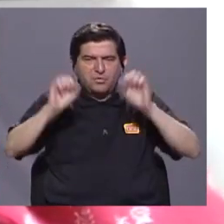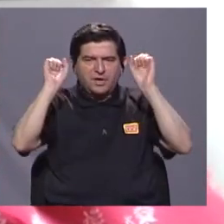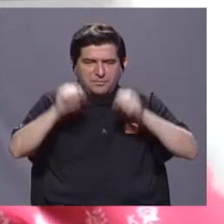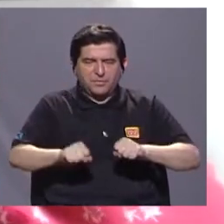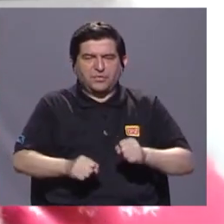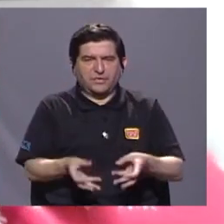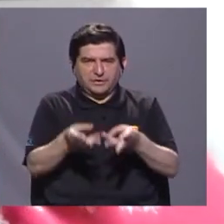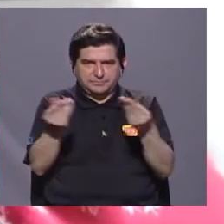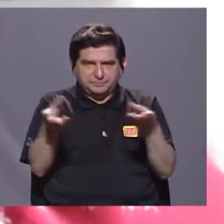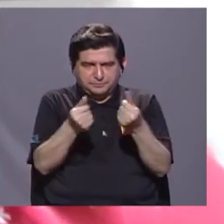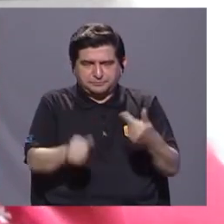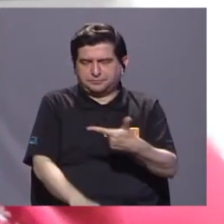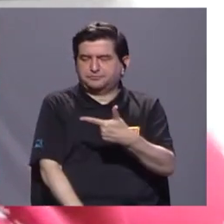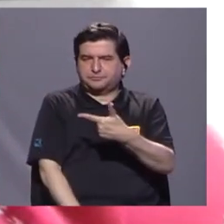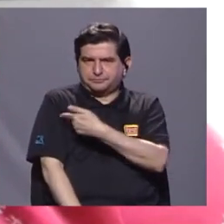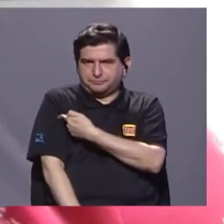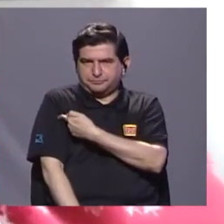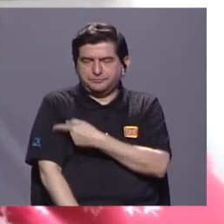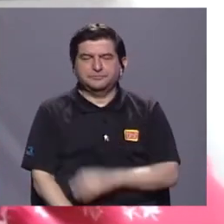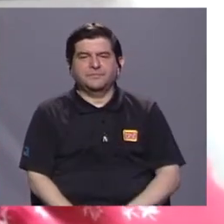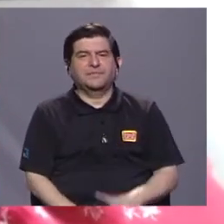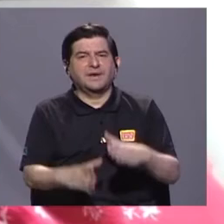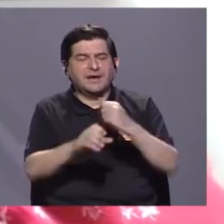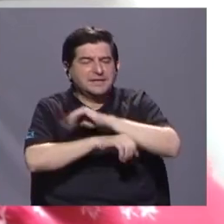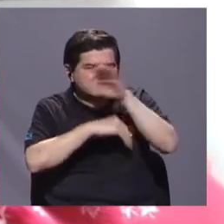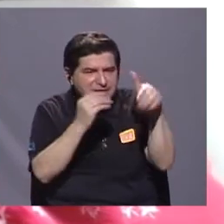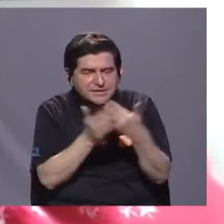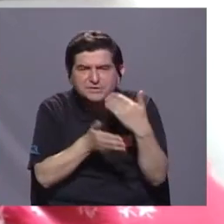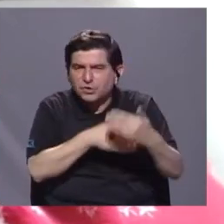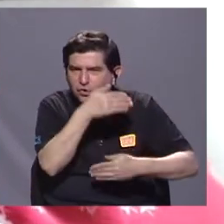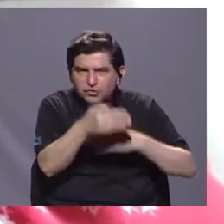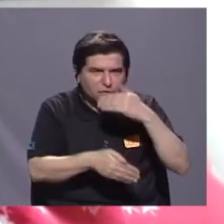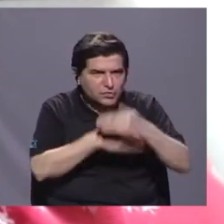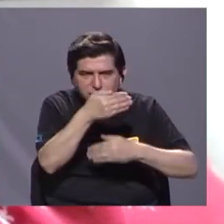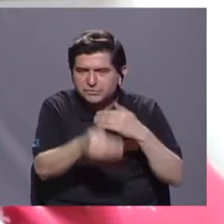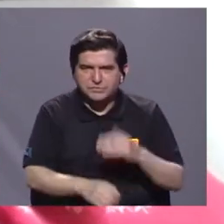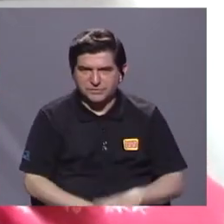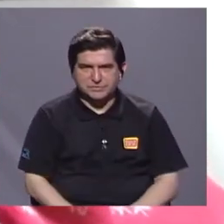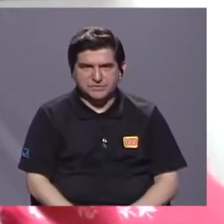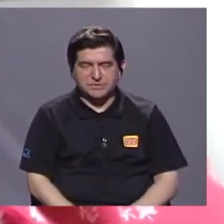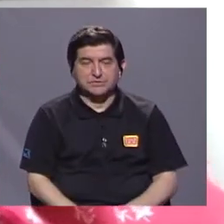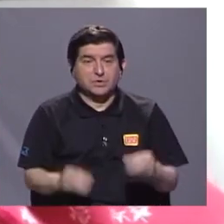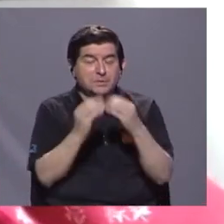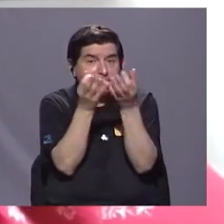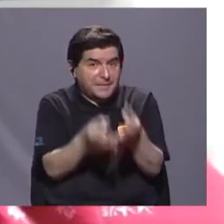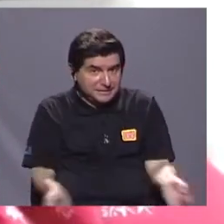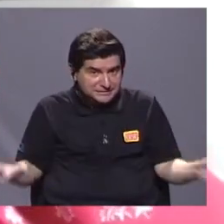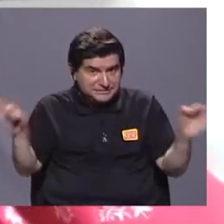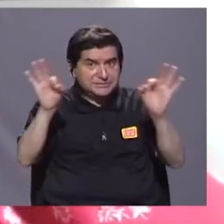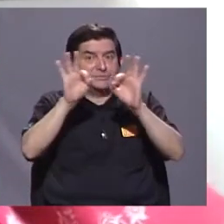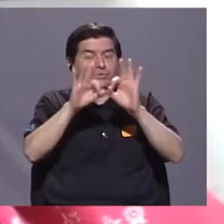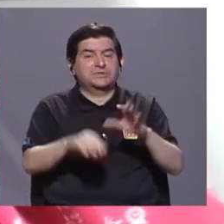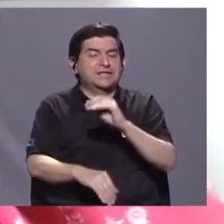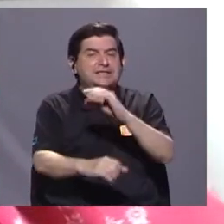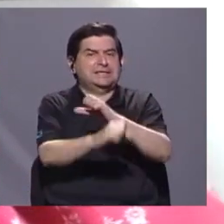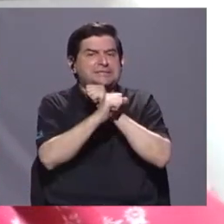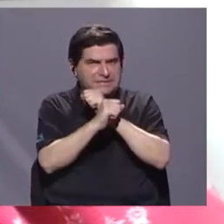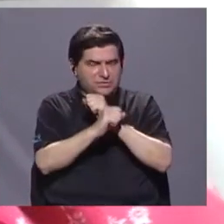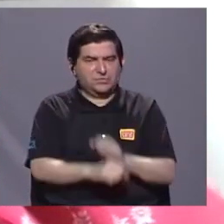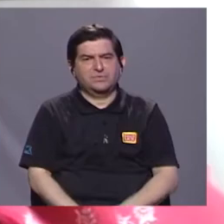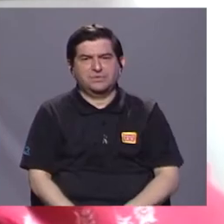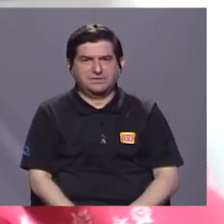vacunas y se han hecho todos los procesos de procesos más importantes y son seguras o sea si no